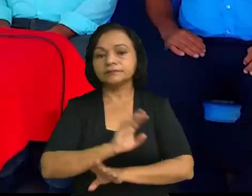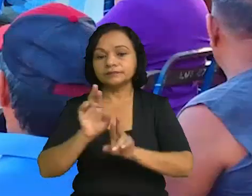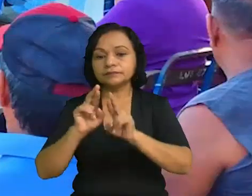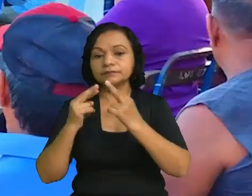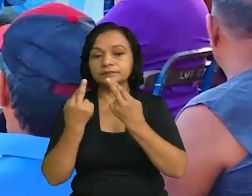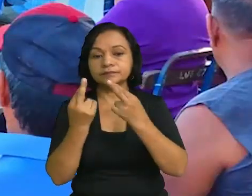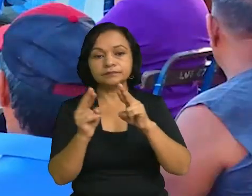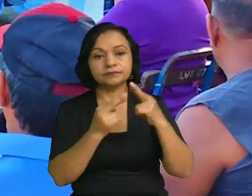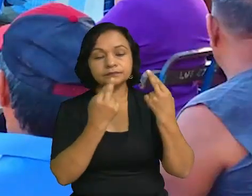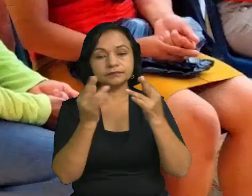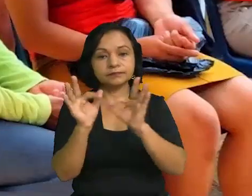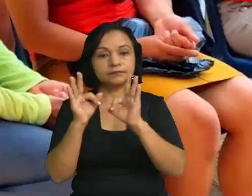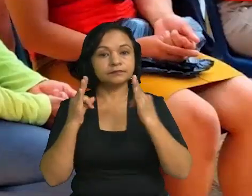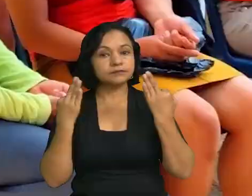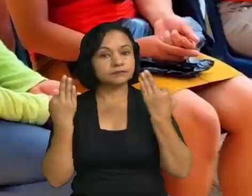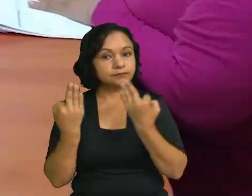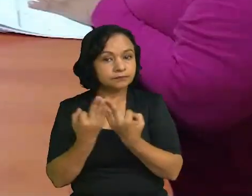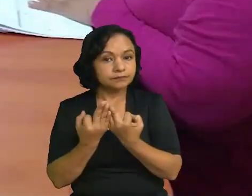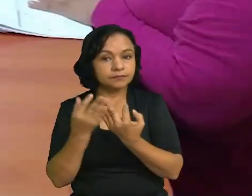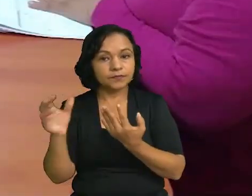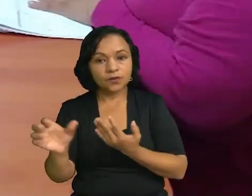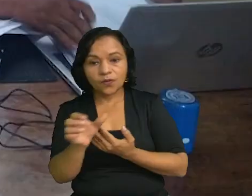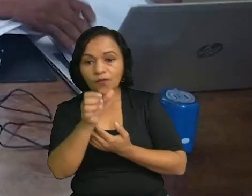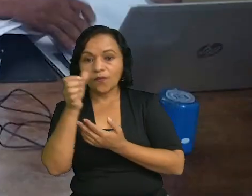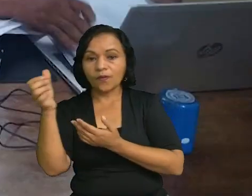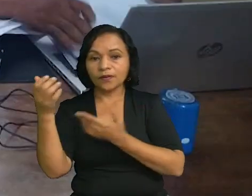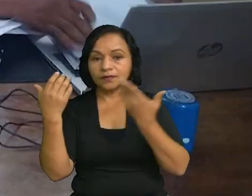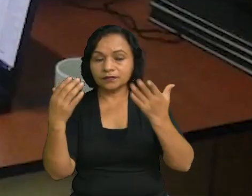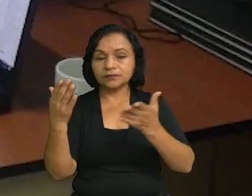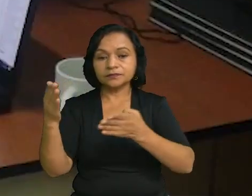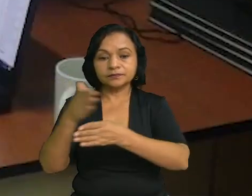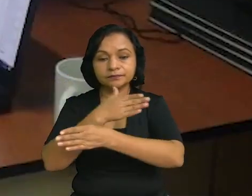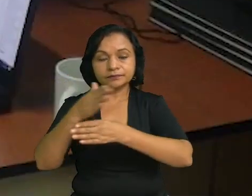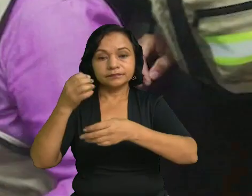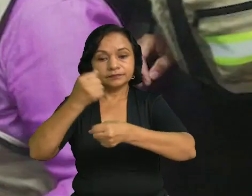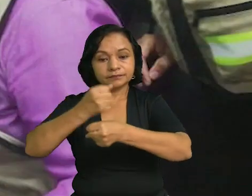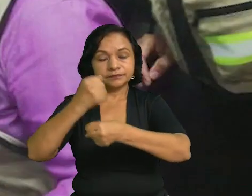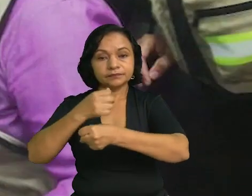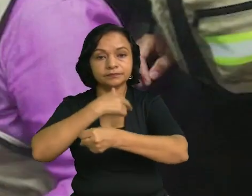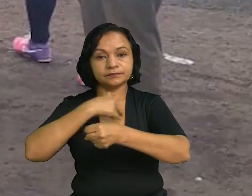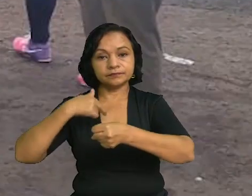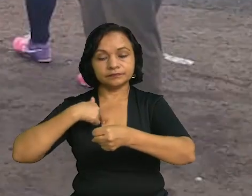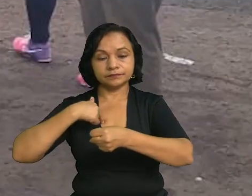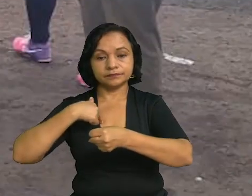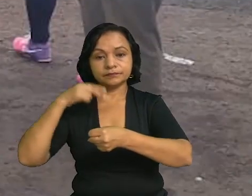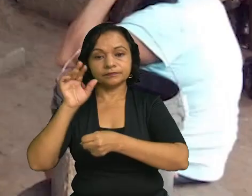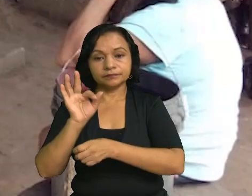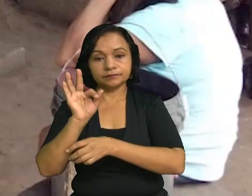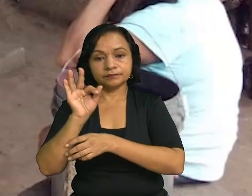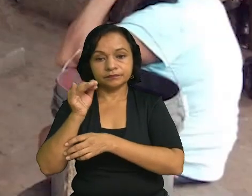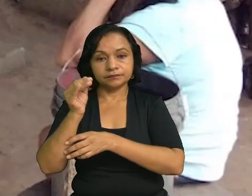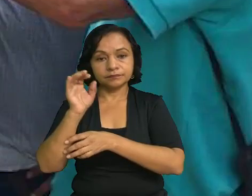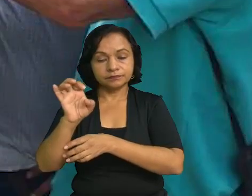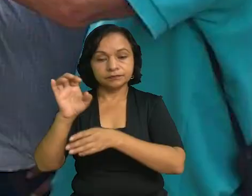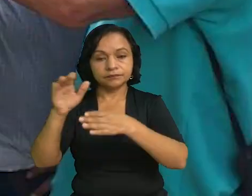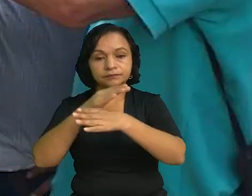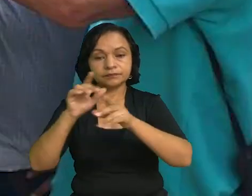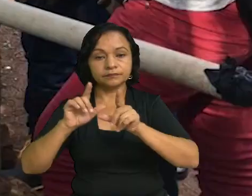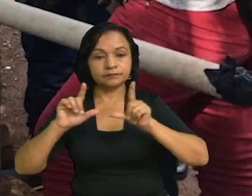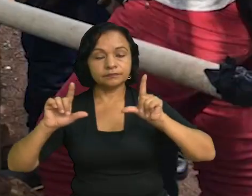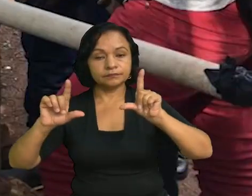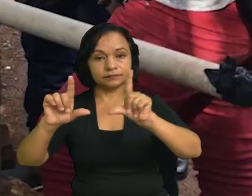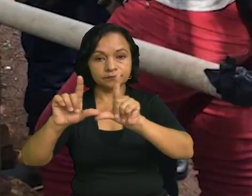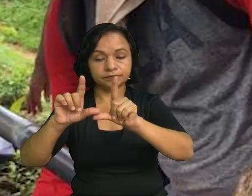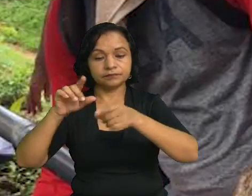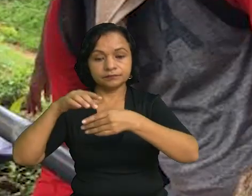las familias protagonistas además de otra gran cantidad de acciones que realizarán los servidores públicos del fise en los territorios y desde sus